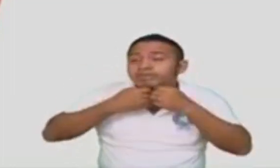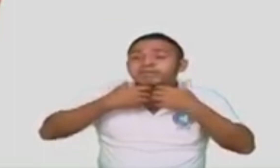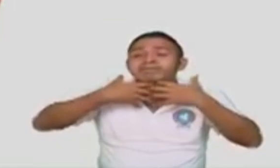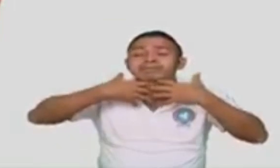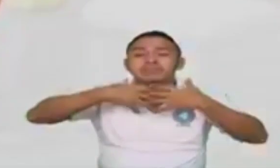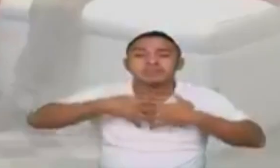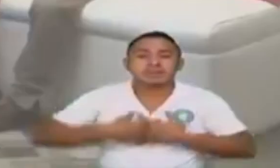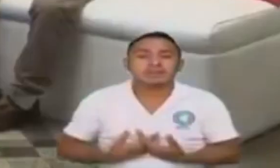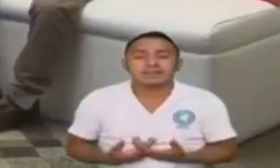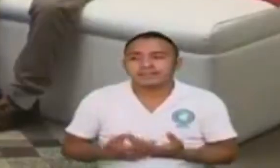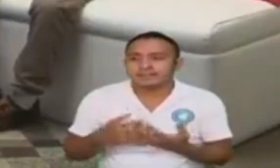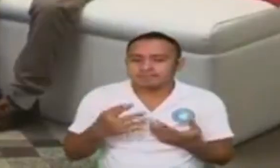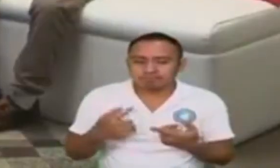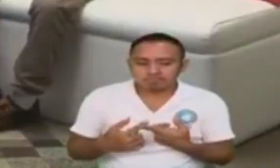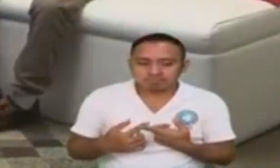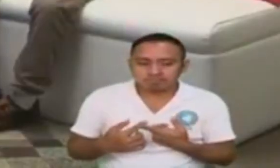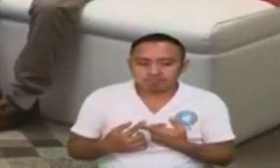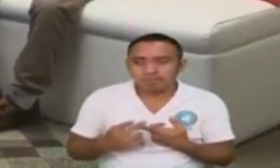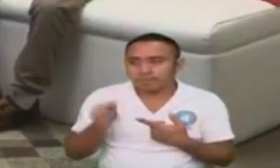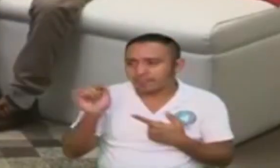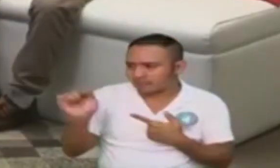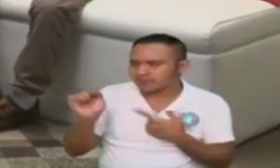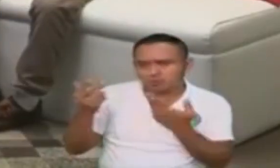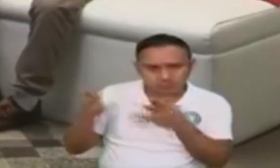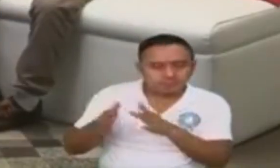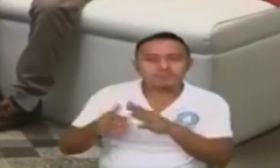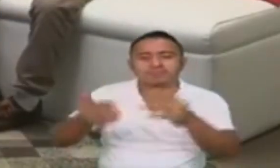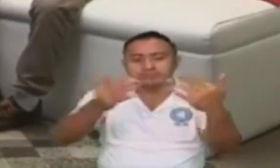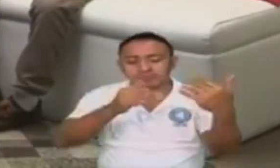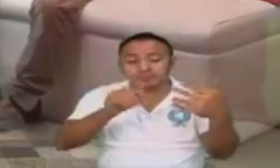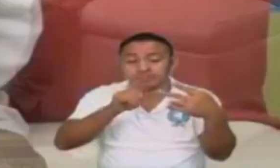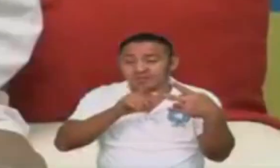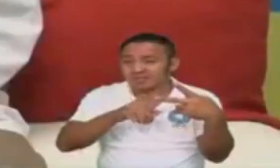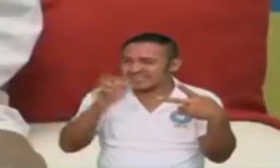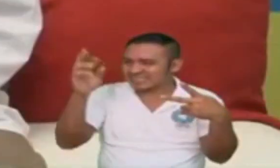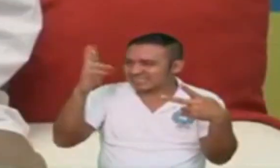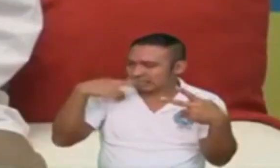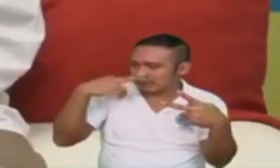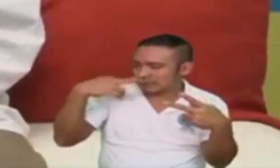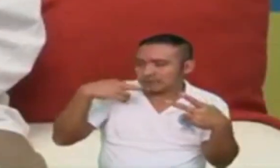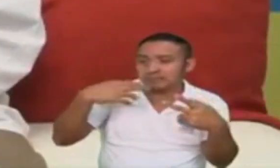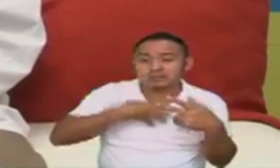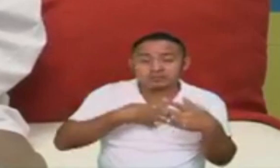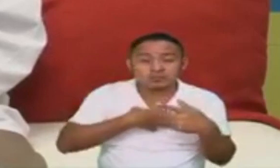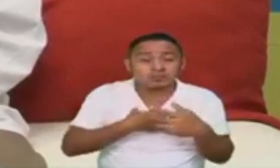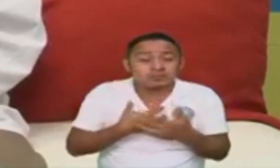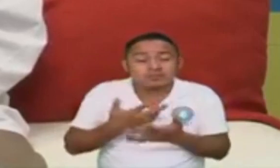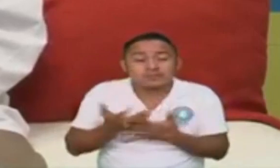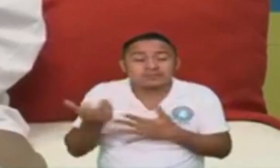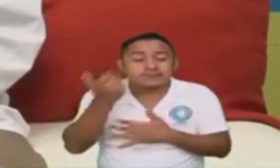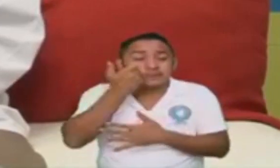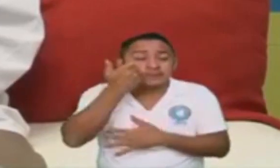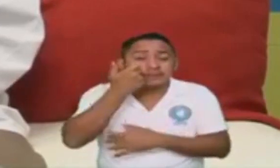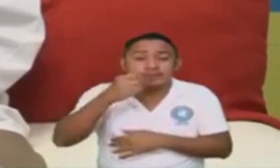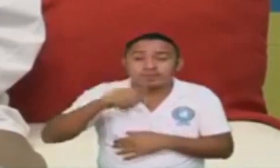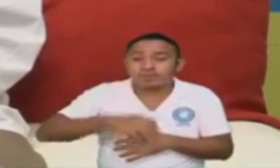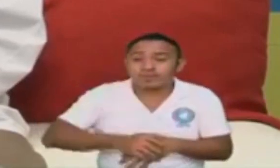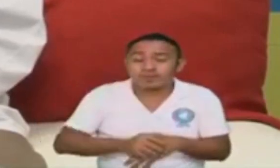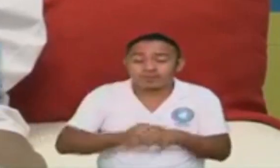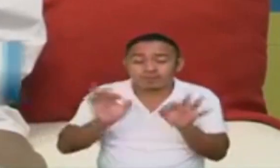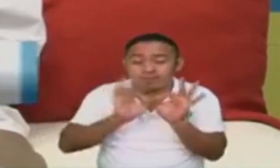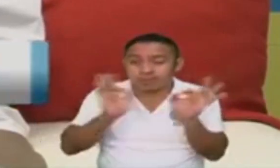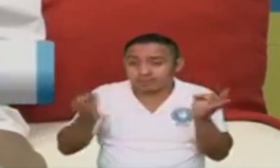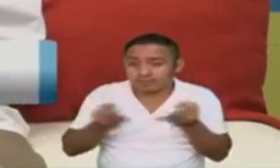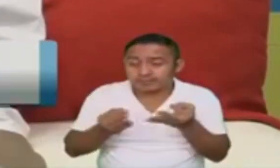Otras causas, digamos, ya un poco más raras, esa es la más común. Son trastornos propios de la glándula, pues, enfermedades familiares en que la